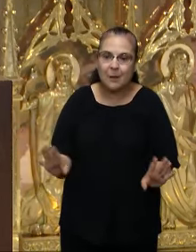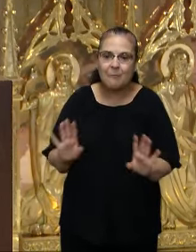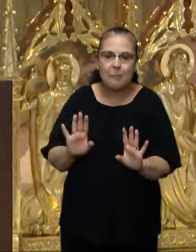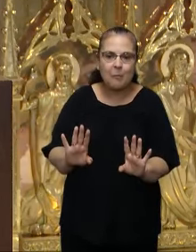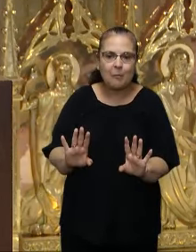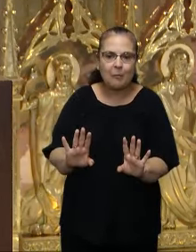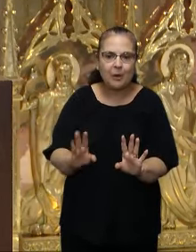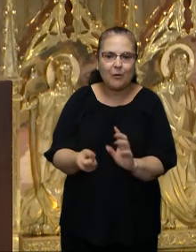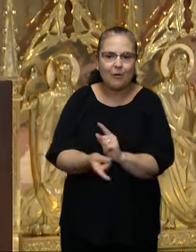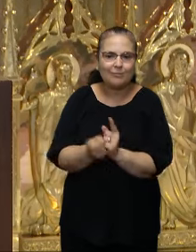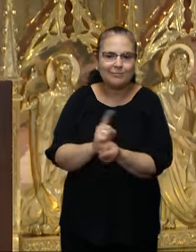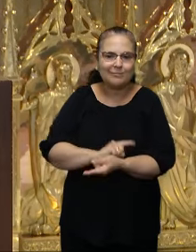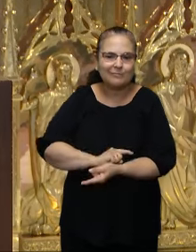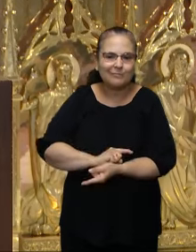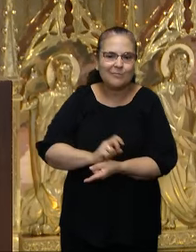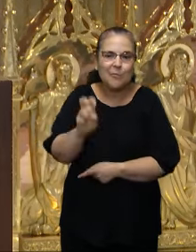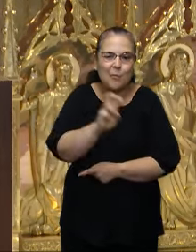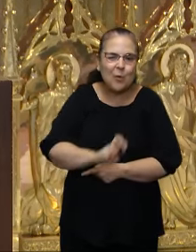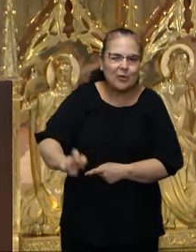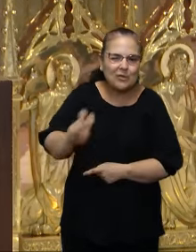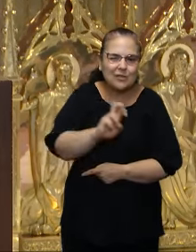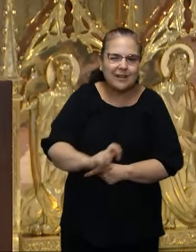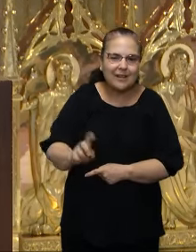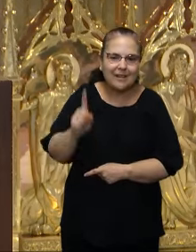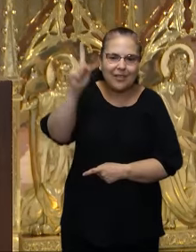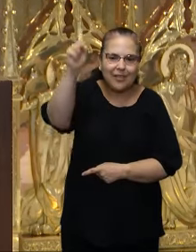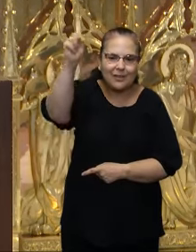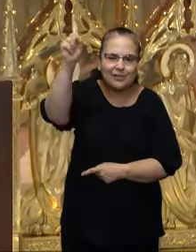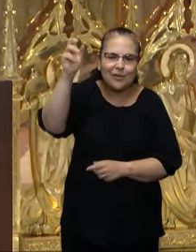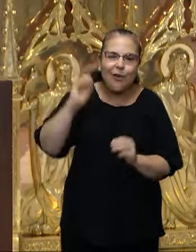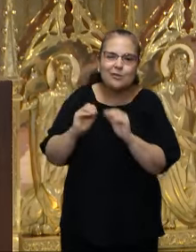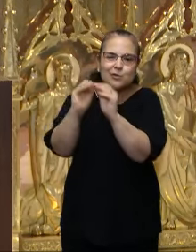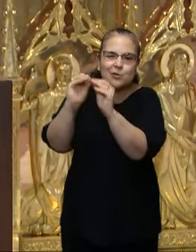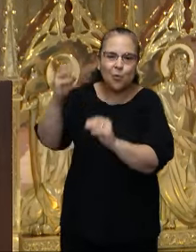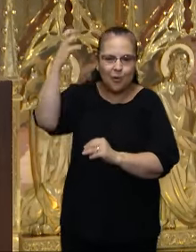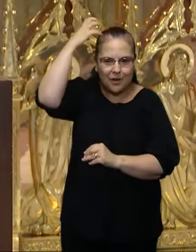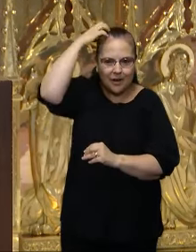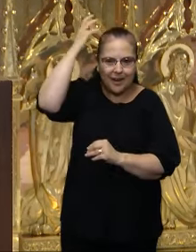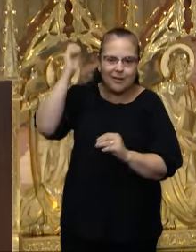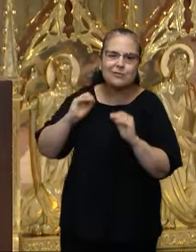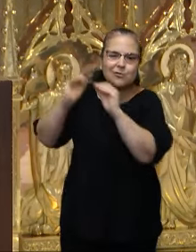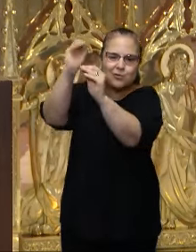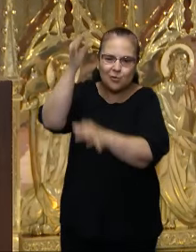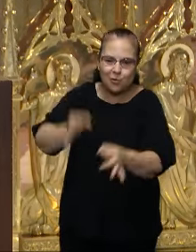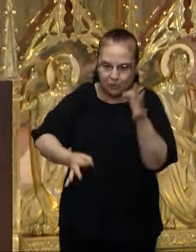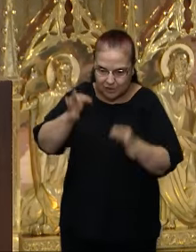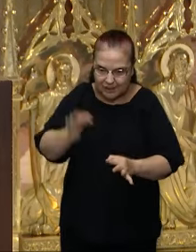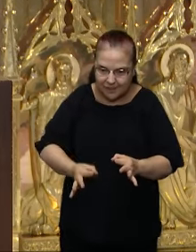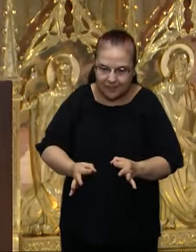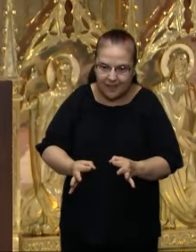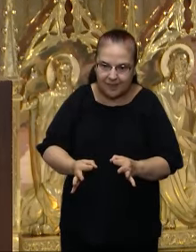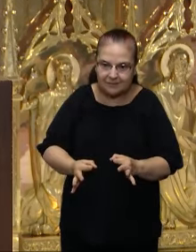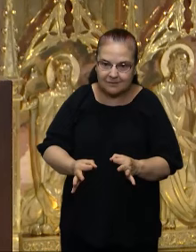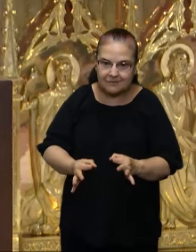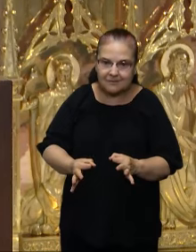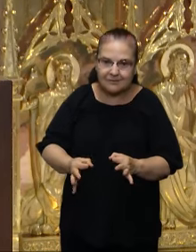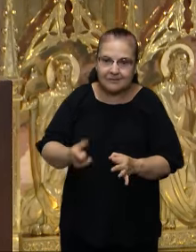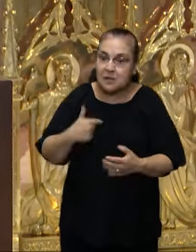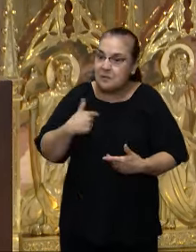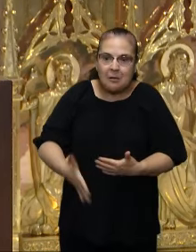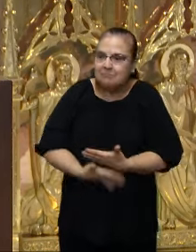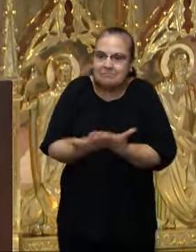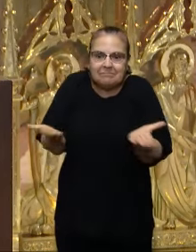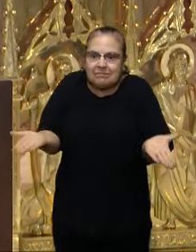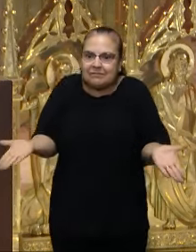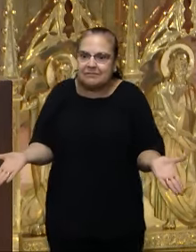el buscar a Dios y su reino y su justicia, y el abandonarnos y el